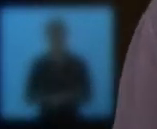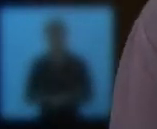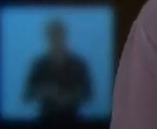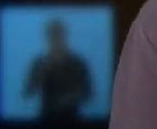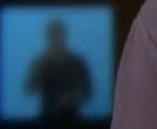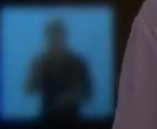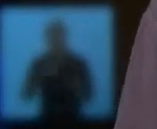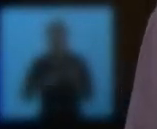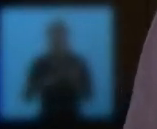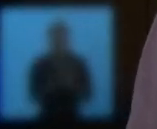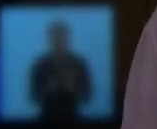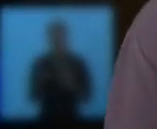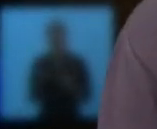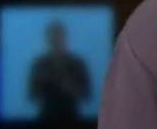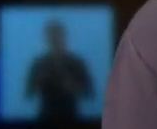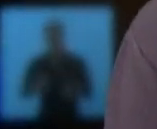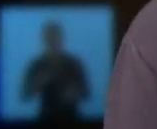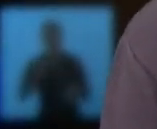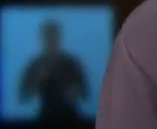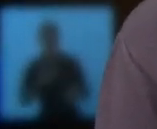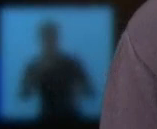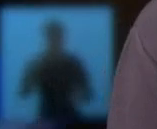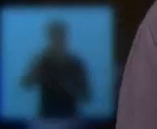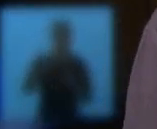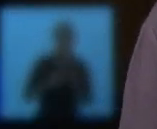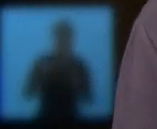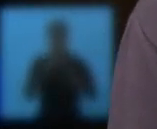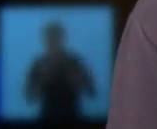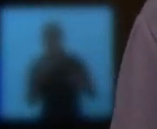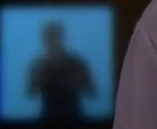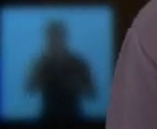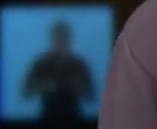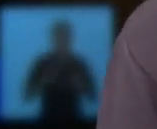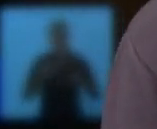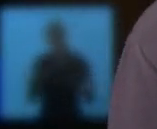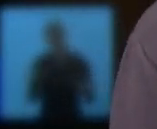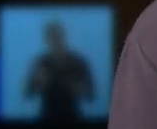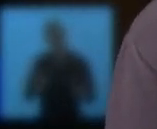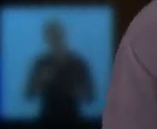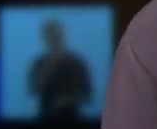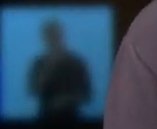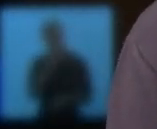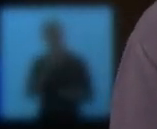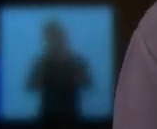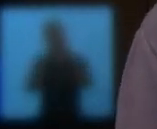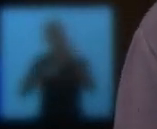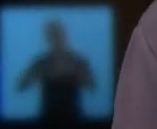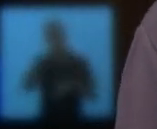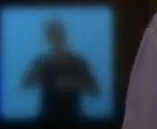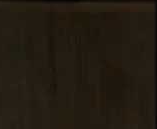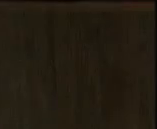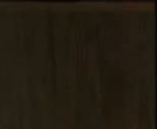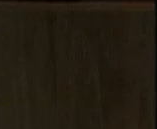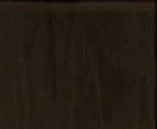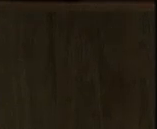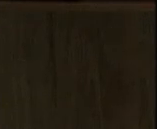que dio expresiones en ese sentido Alberto Fernández en algún momento, con lo cual está en una situación difícil de salir, de romper ese esquema, ¿no? Esto